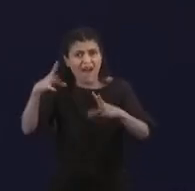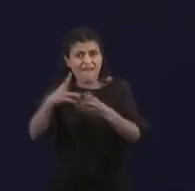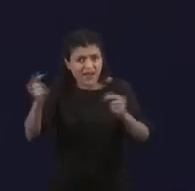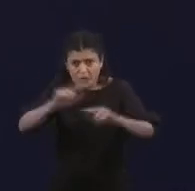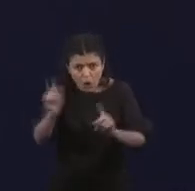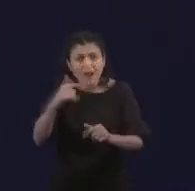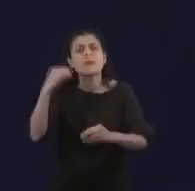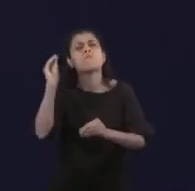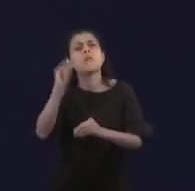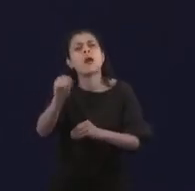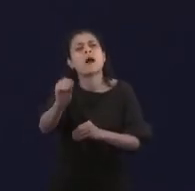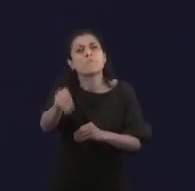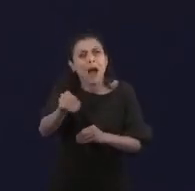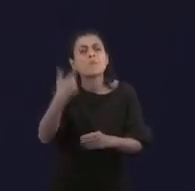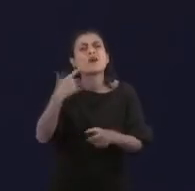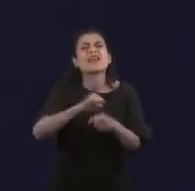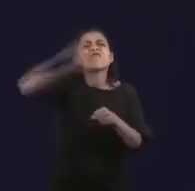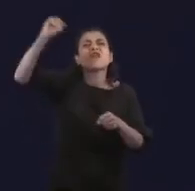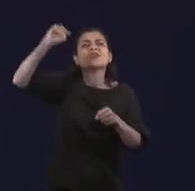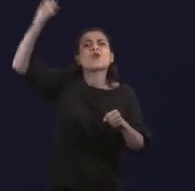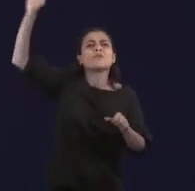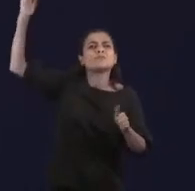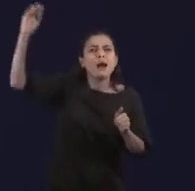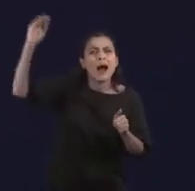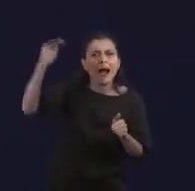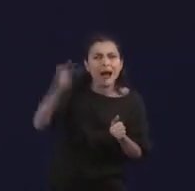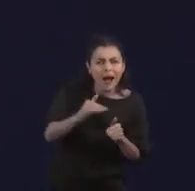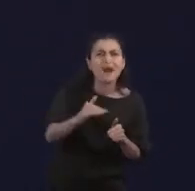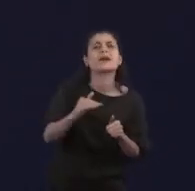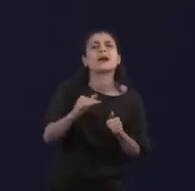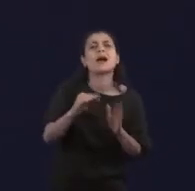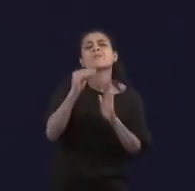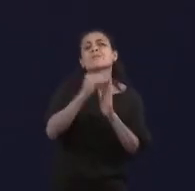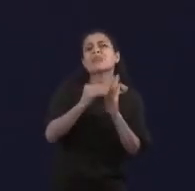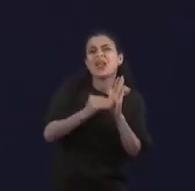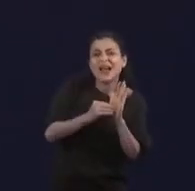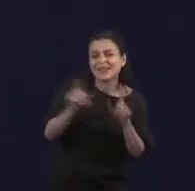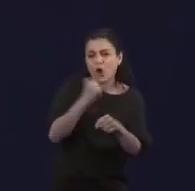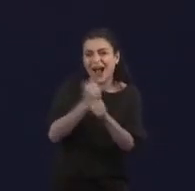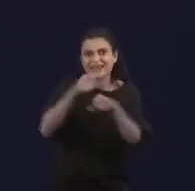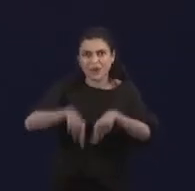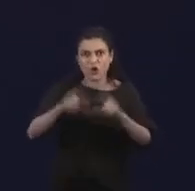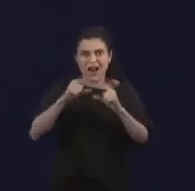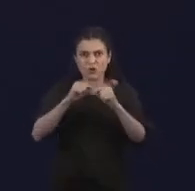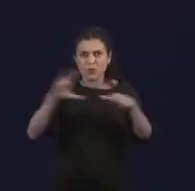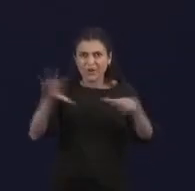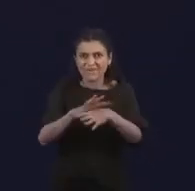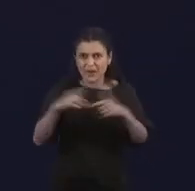a la baja y por supuesto que no, los datos no los tenemos, pero